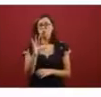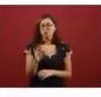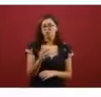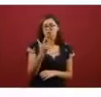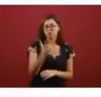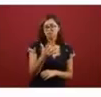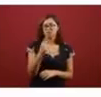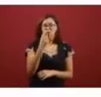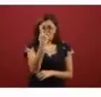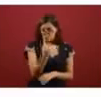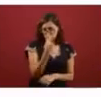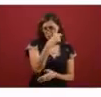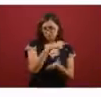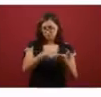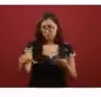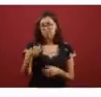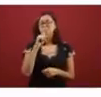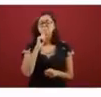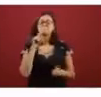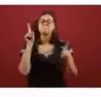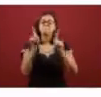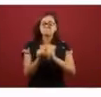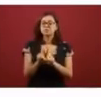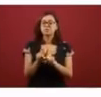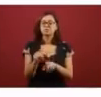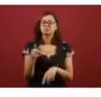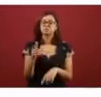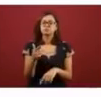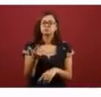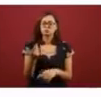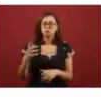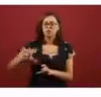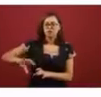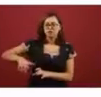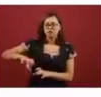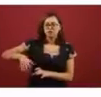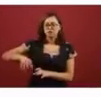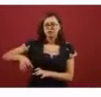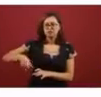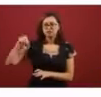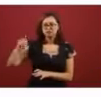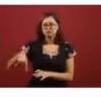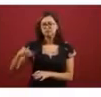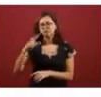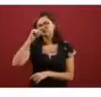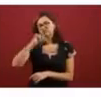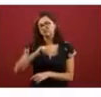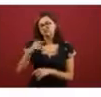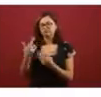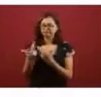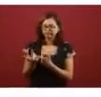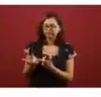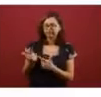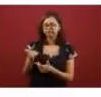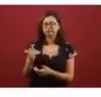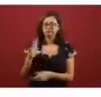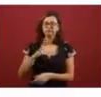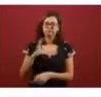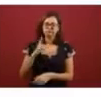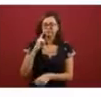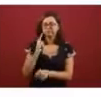y encontramos un ligero aumento en el porcentaje de cilindros que no tienen condiciones para estar en el mercado,